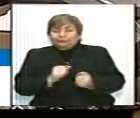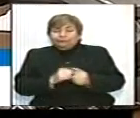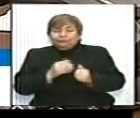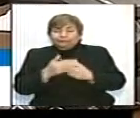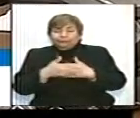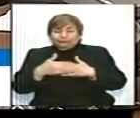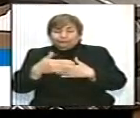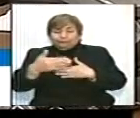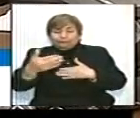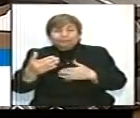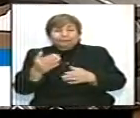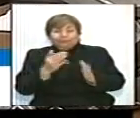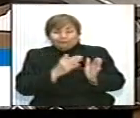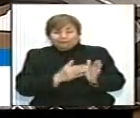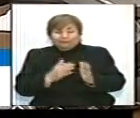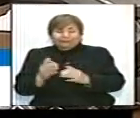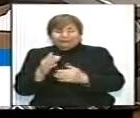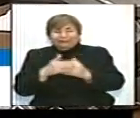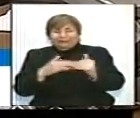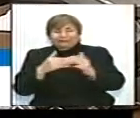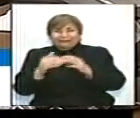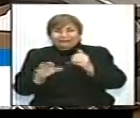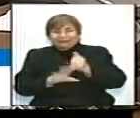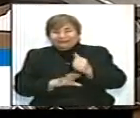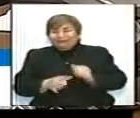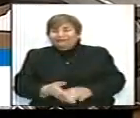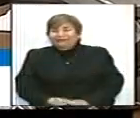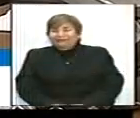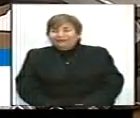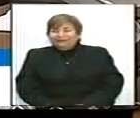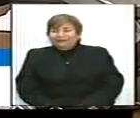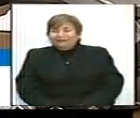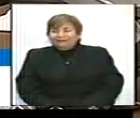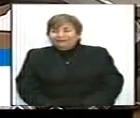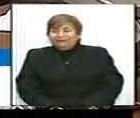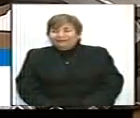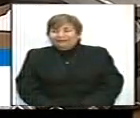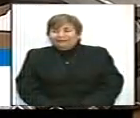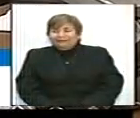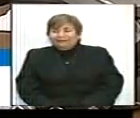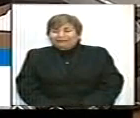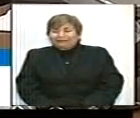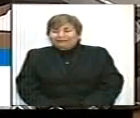con el proceso de actos previos hacia la aprobación de bases y convocatoria correspondientemente.